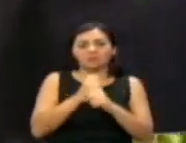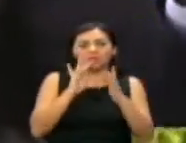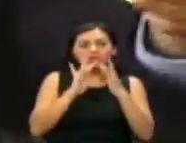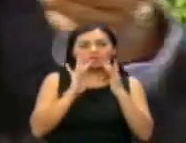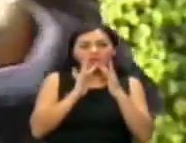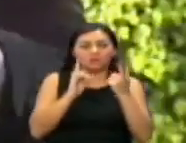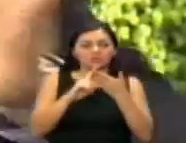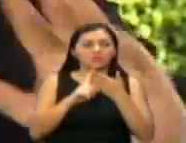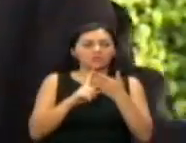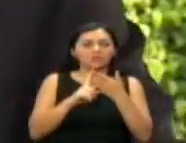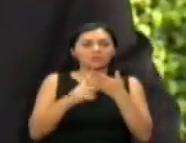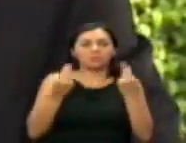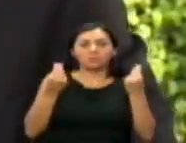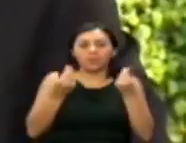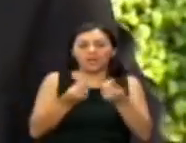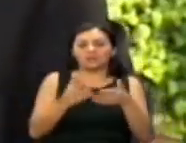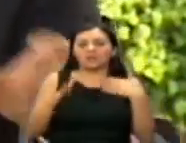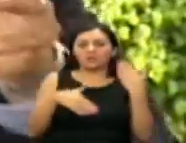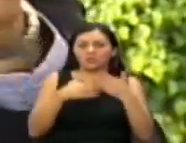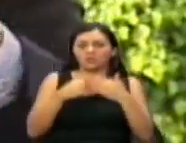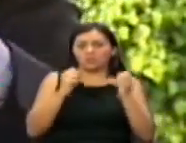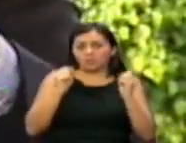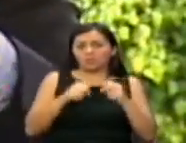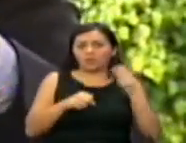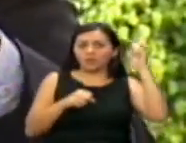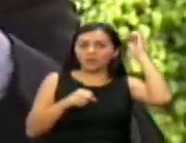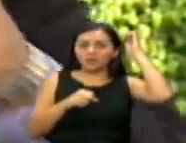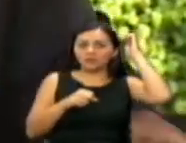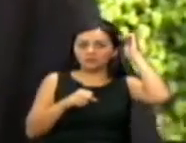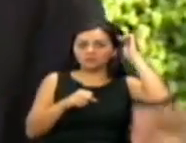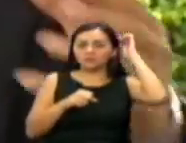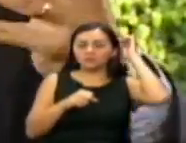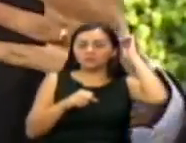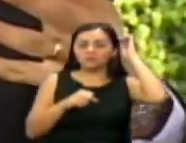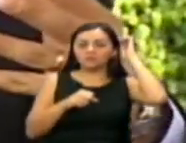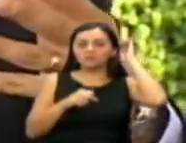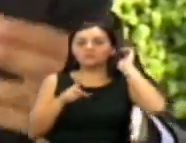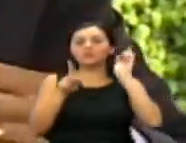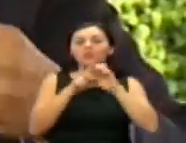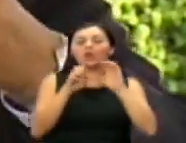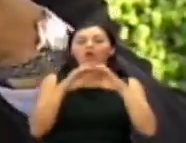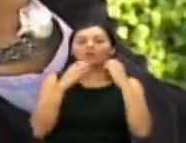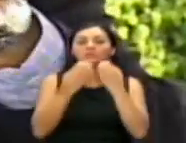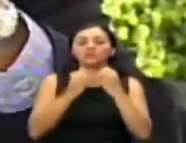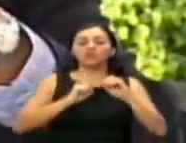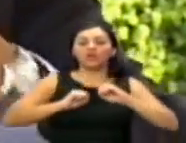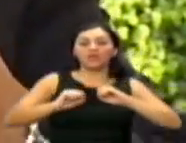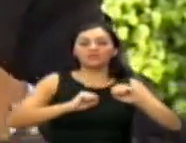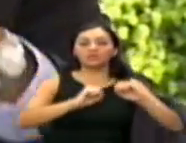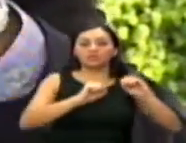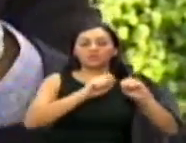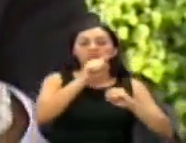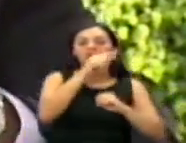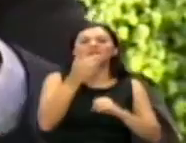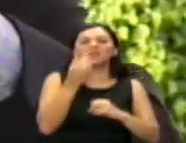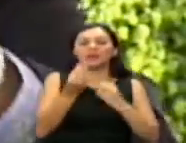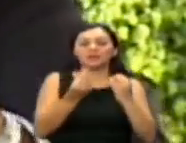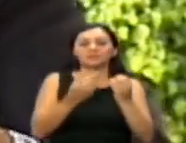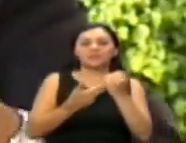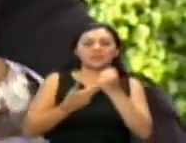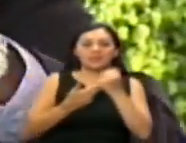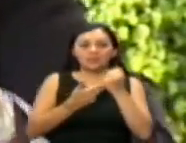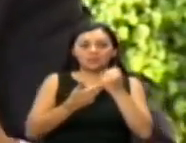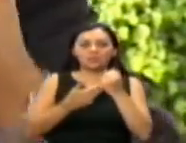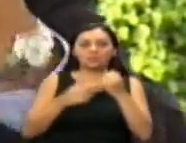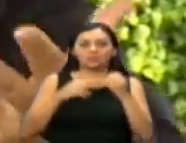contacto, fuentes de financiamiento, etcétera. Algo análogo es la comisión gestora. Ellos están consiguiendo recursos,